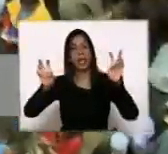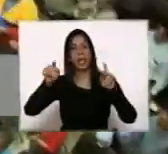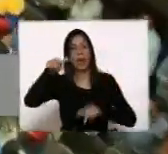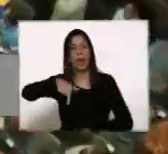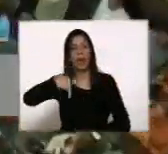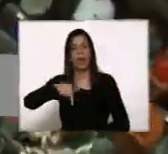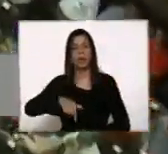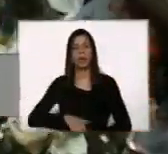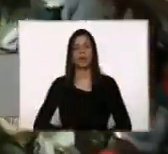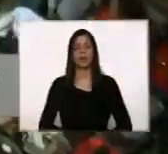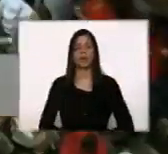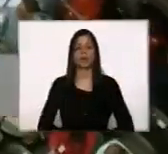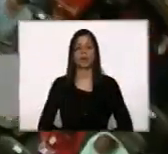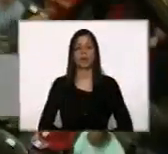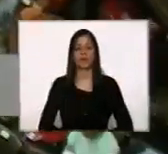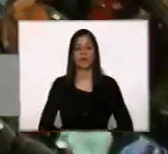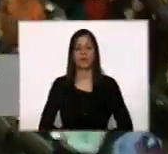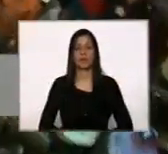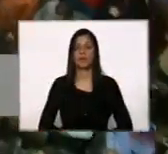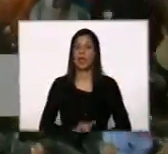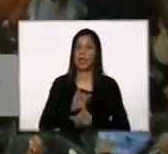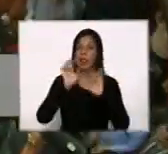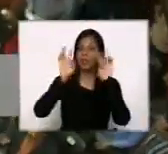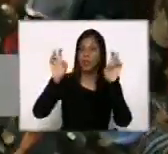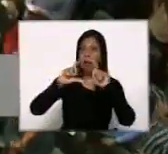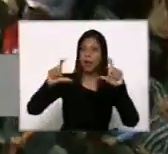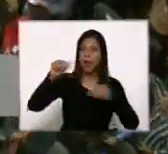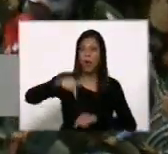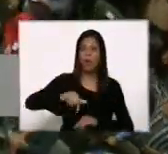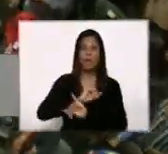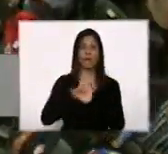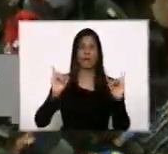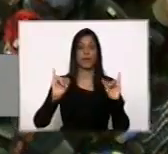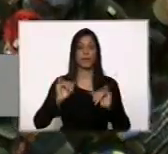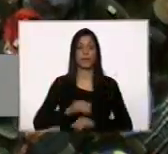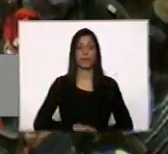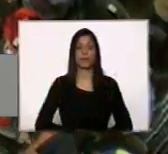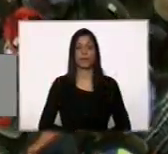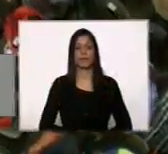día. Se agotó la materia, ciudadano presidente.